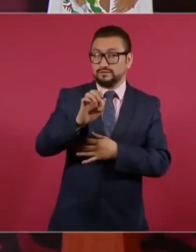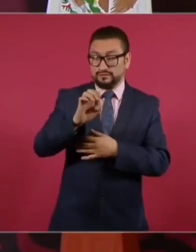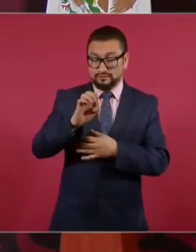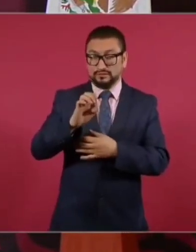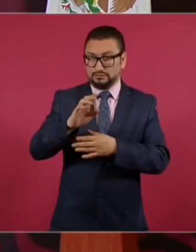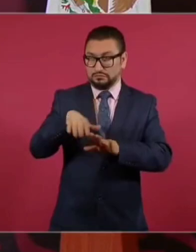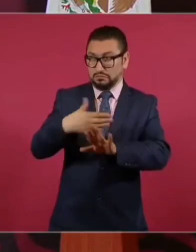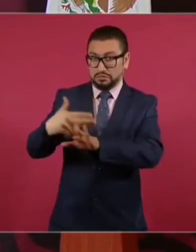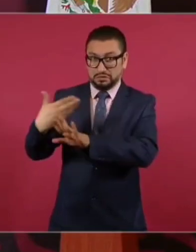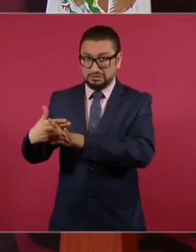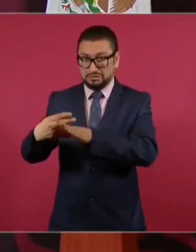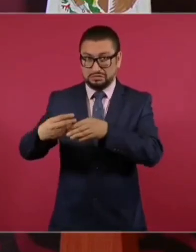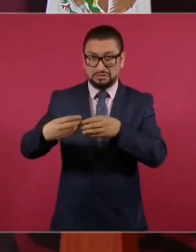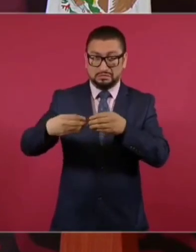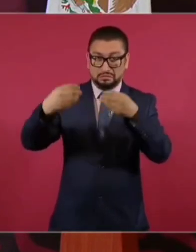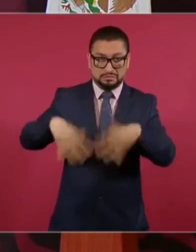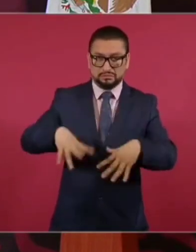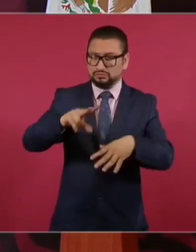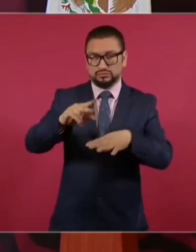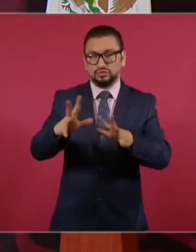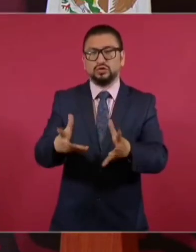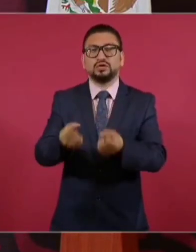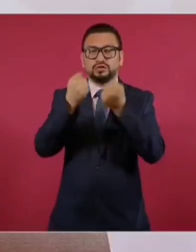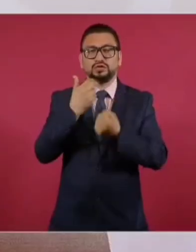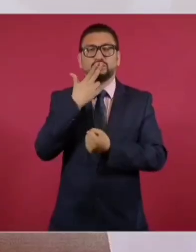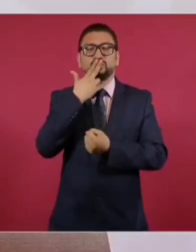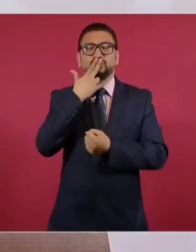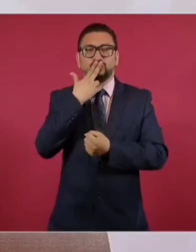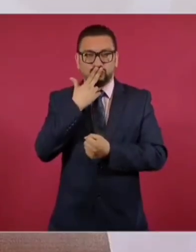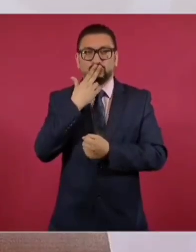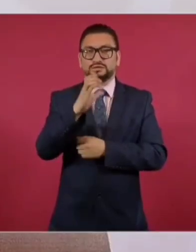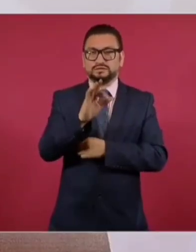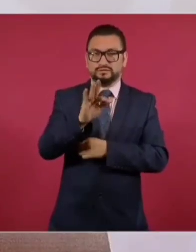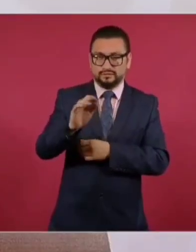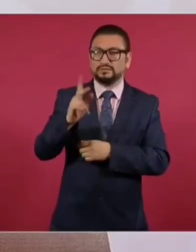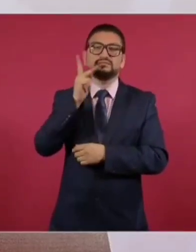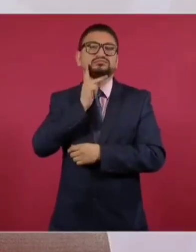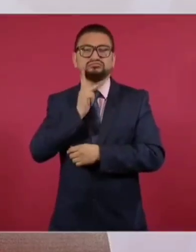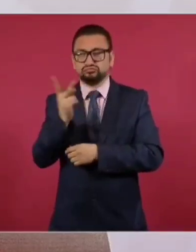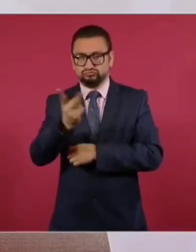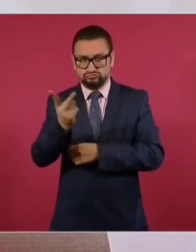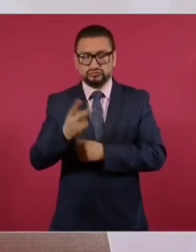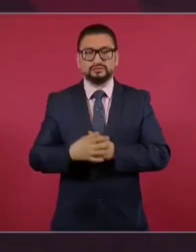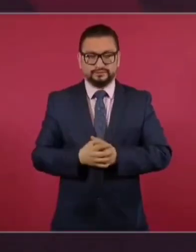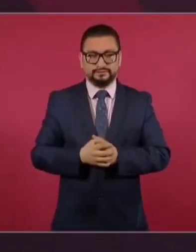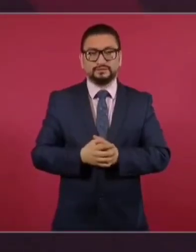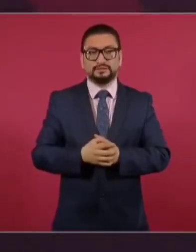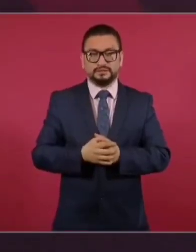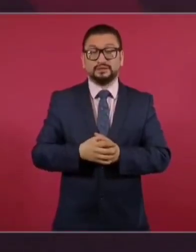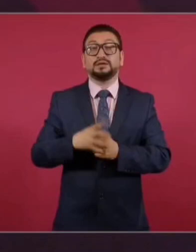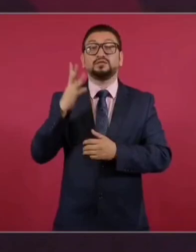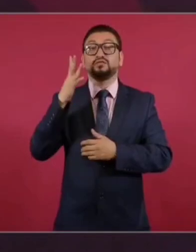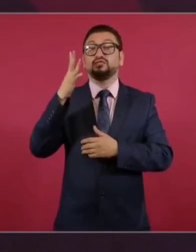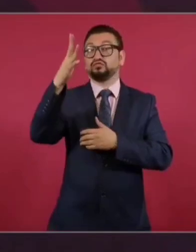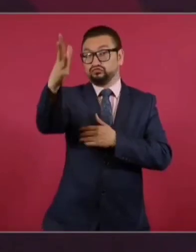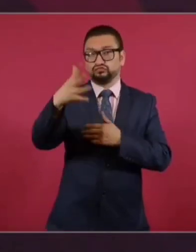rescate de Pemex y de la Comisión Federal de Electricidad, y hacia adelante